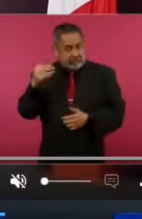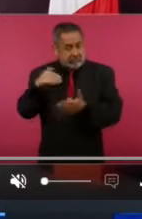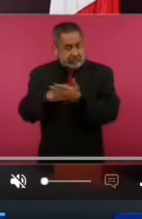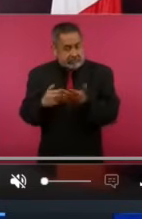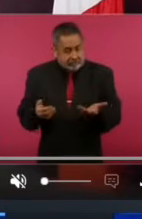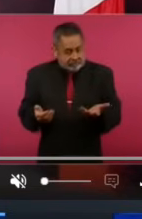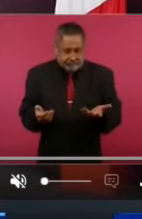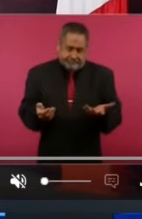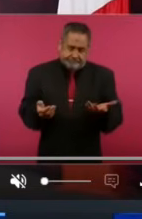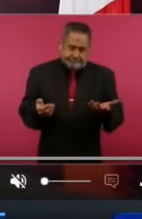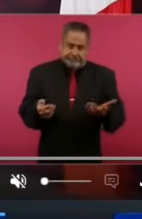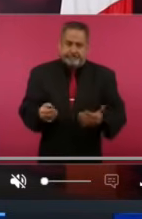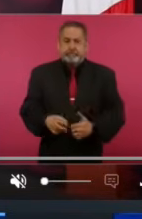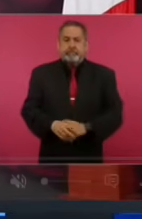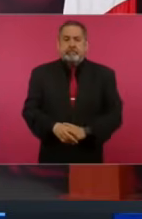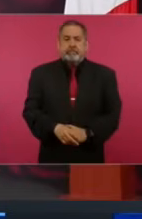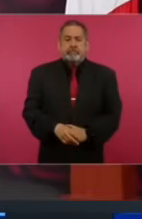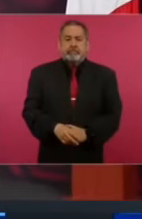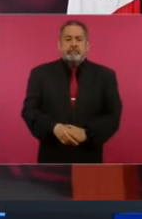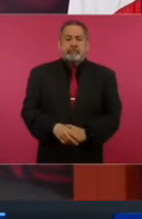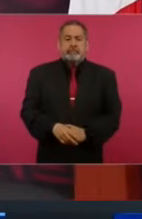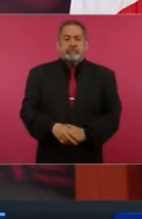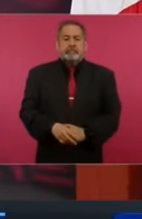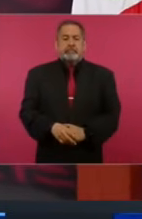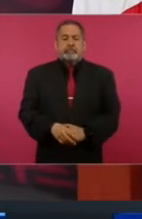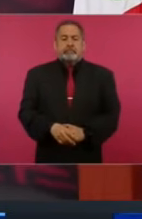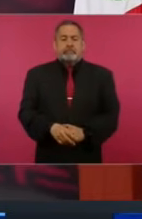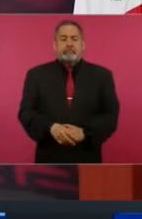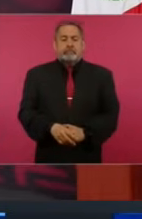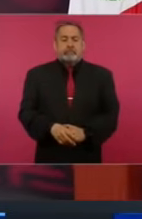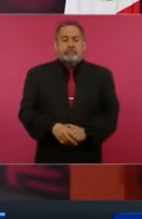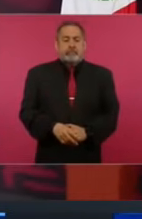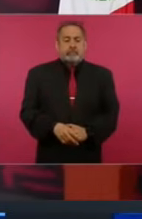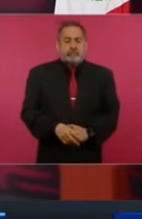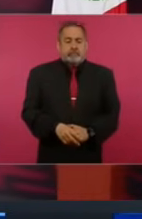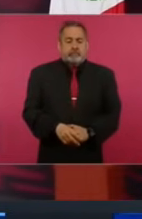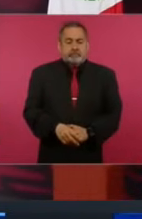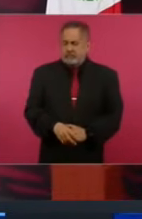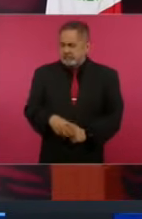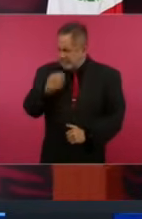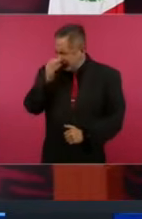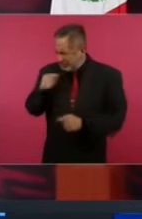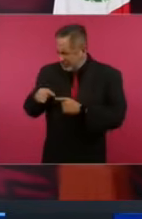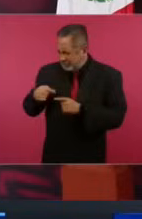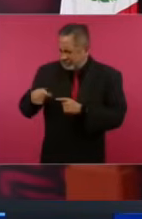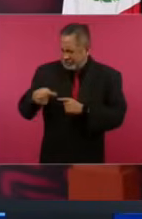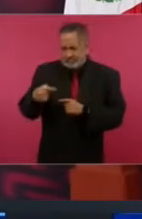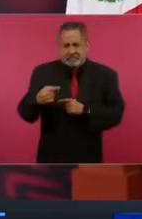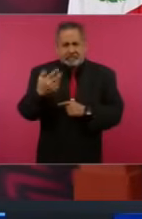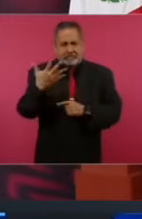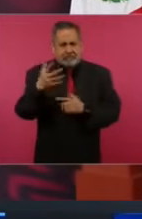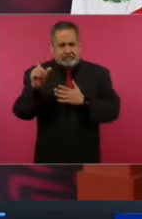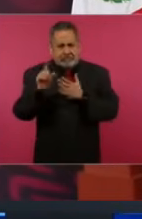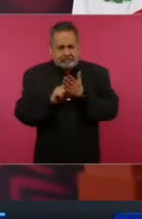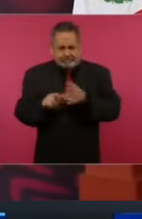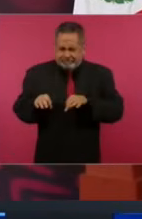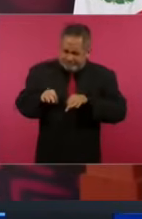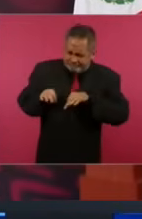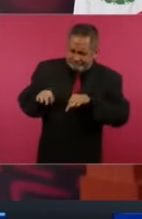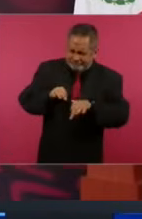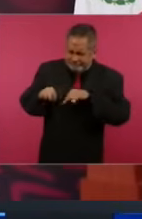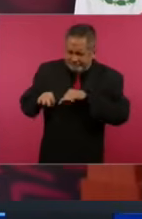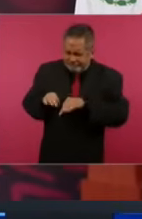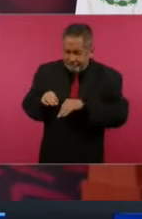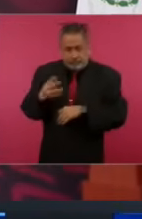sí, en Nuevo León. Es un delito del fuero común. Se volvió federal porque pues tuvo que llegar a mandar el presidente a la gente, porque la gente